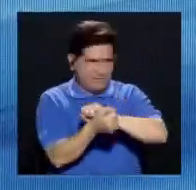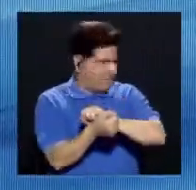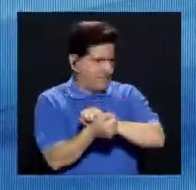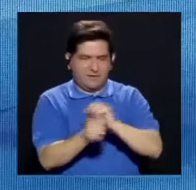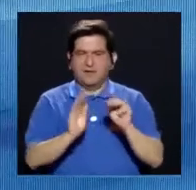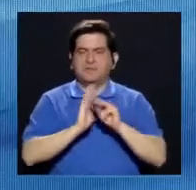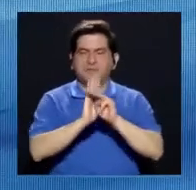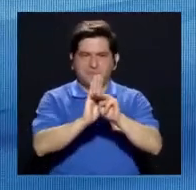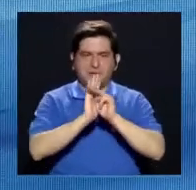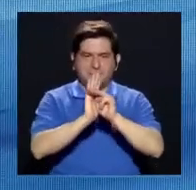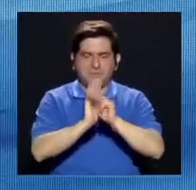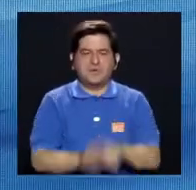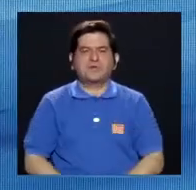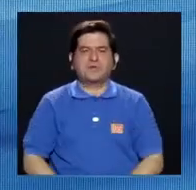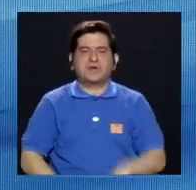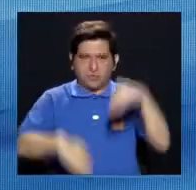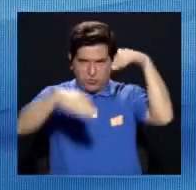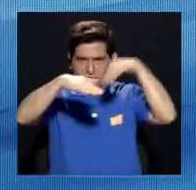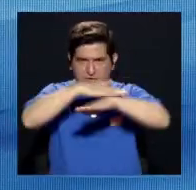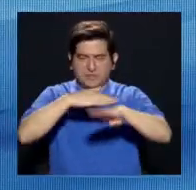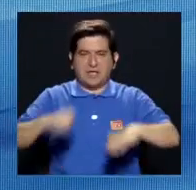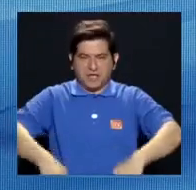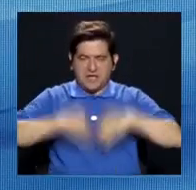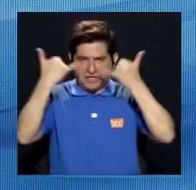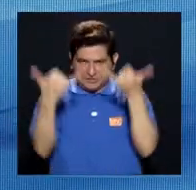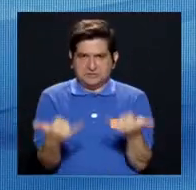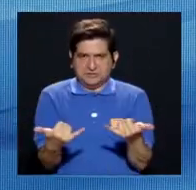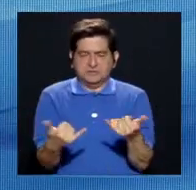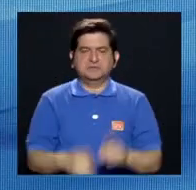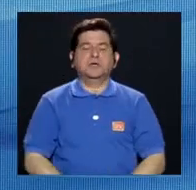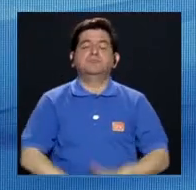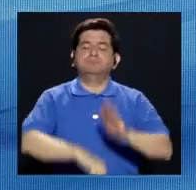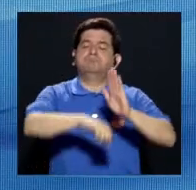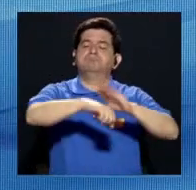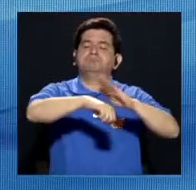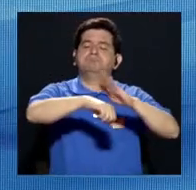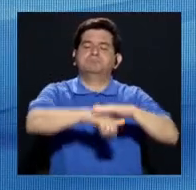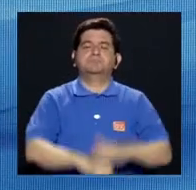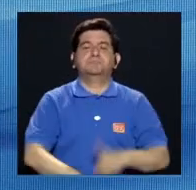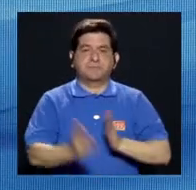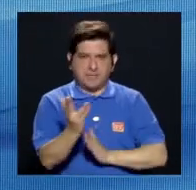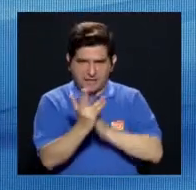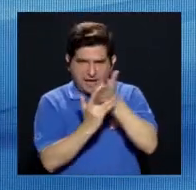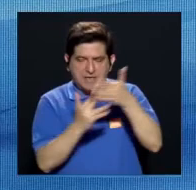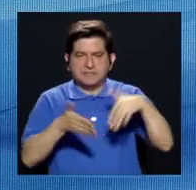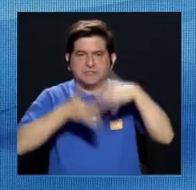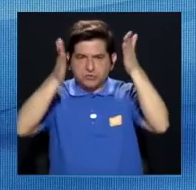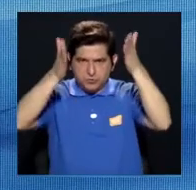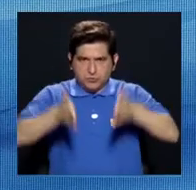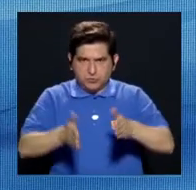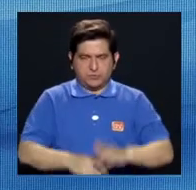el modelo de admisión existente permite el ingreso de estudiantes